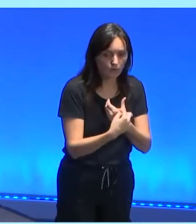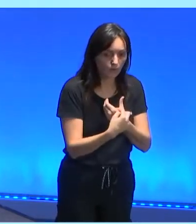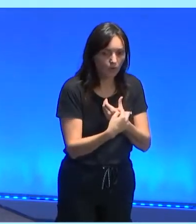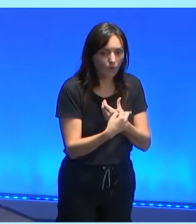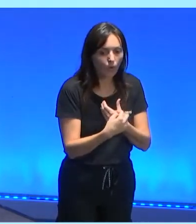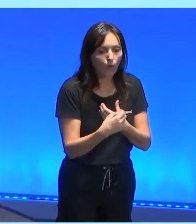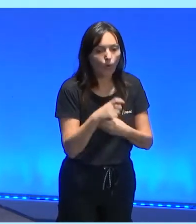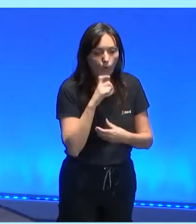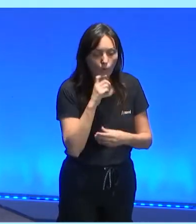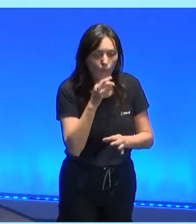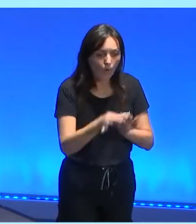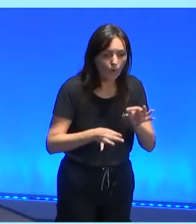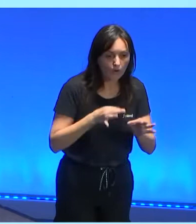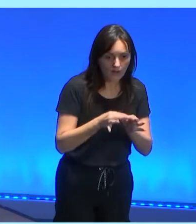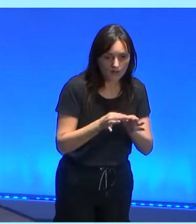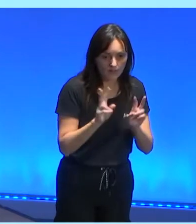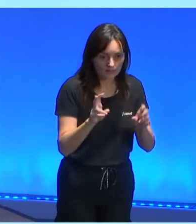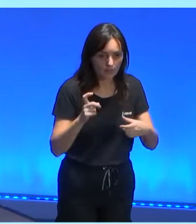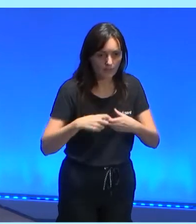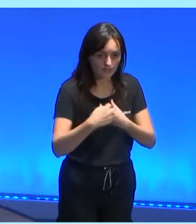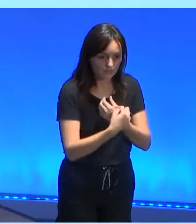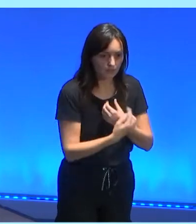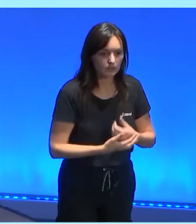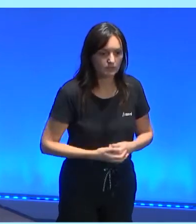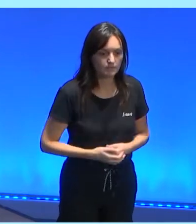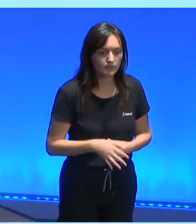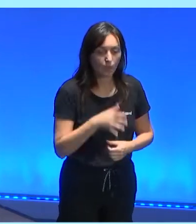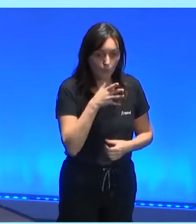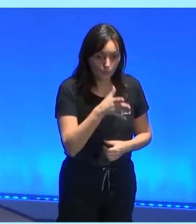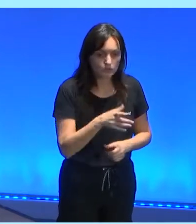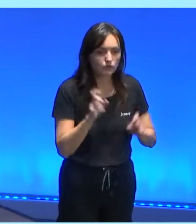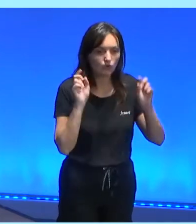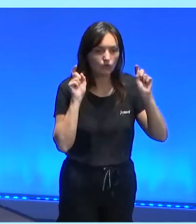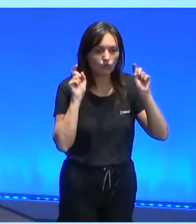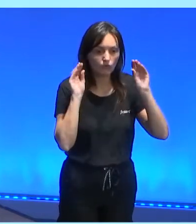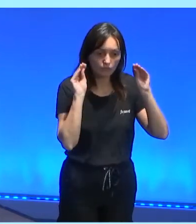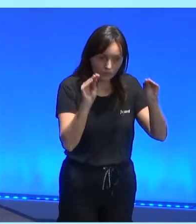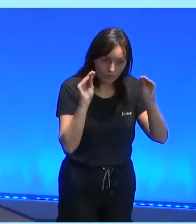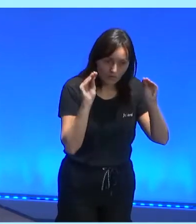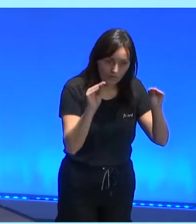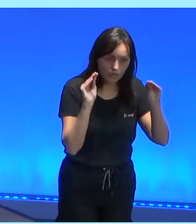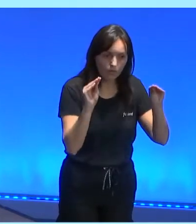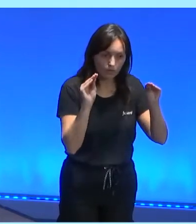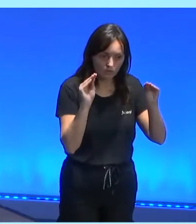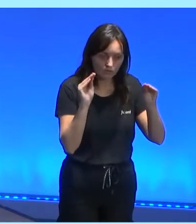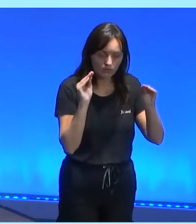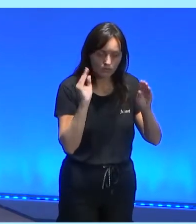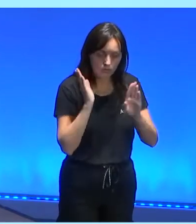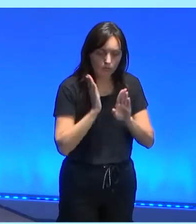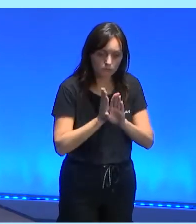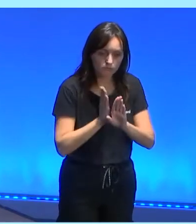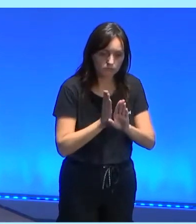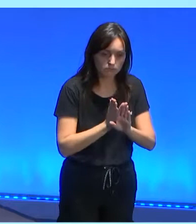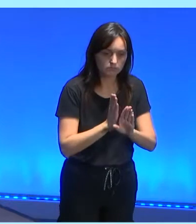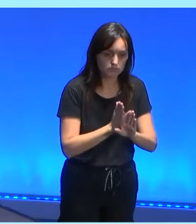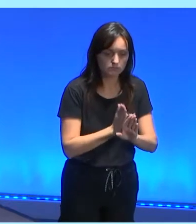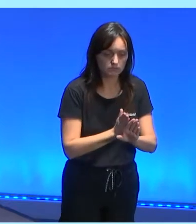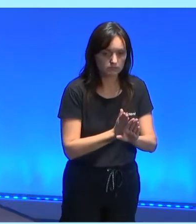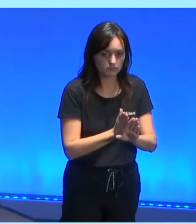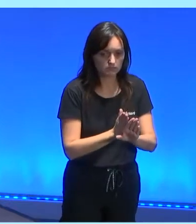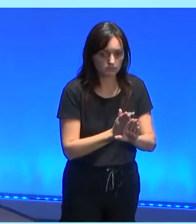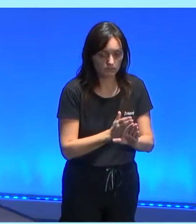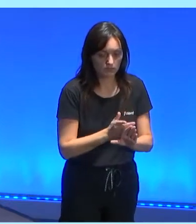lleva a cabo la participación. Por eso la formación y la constancia inicial de que